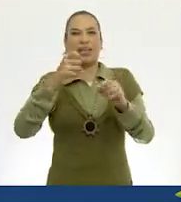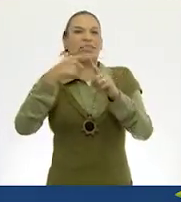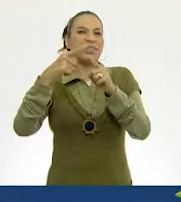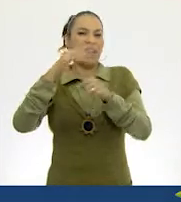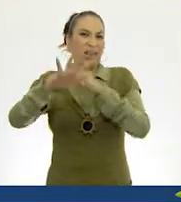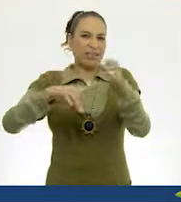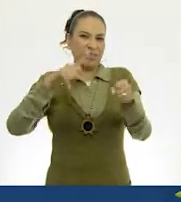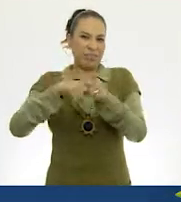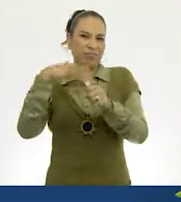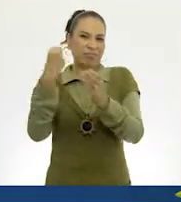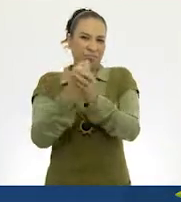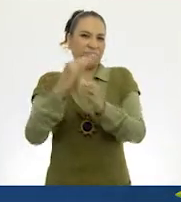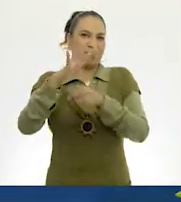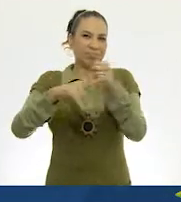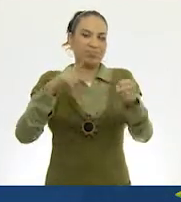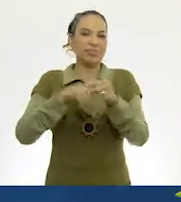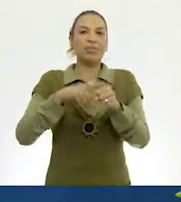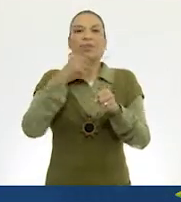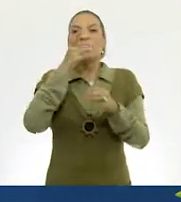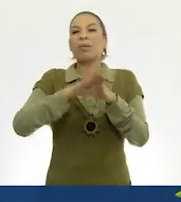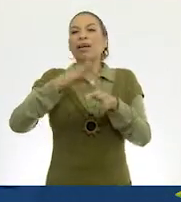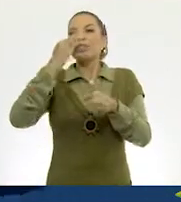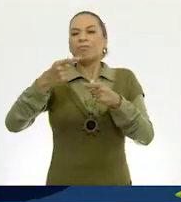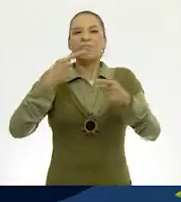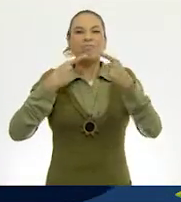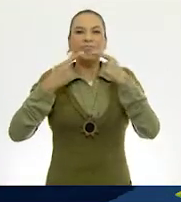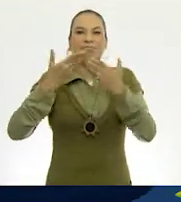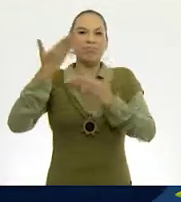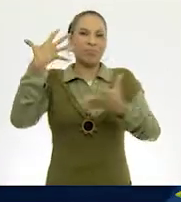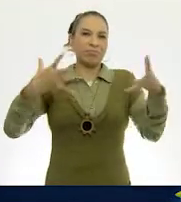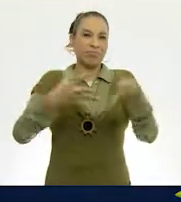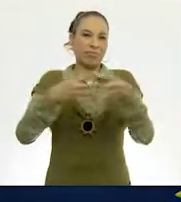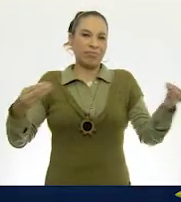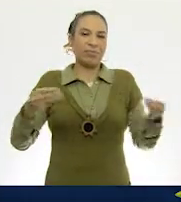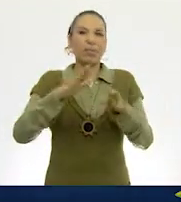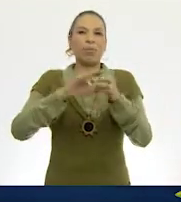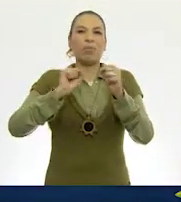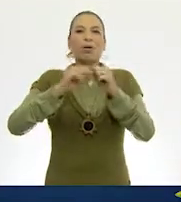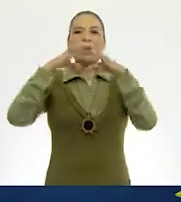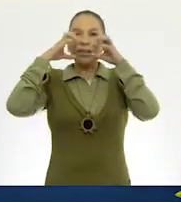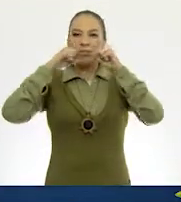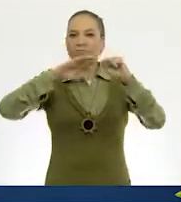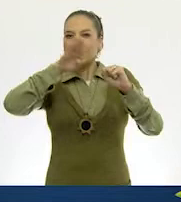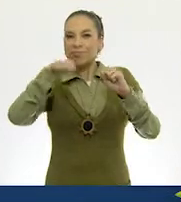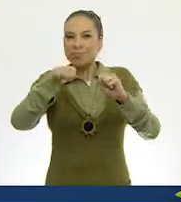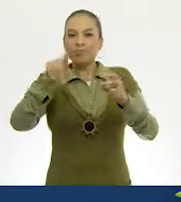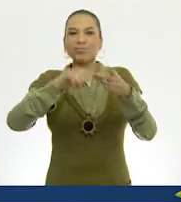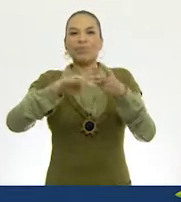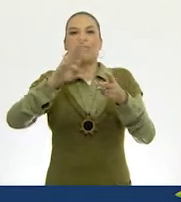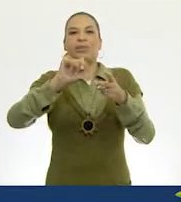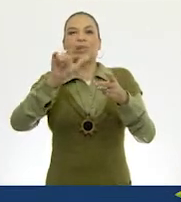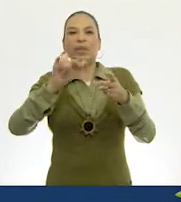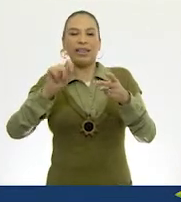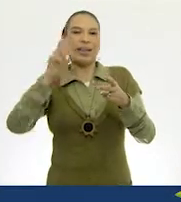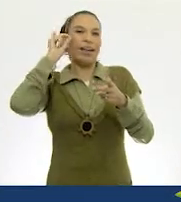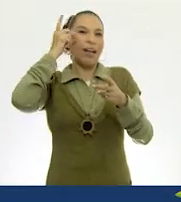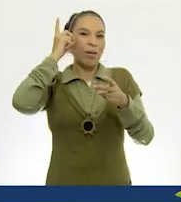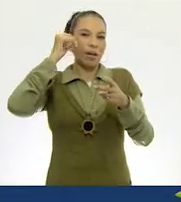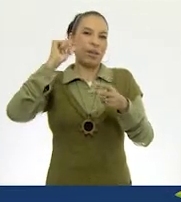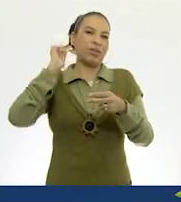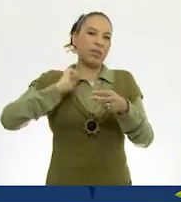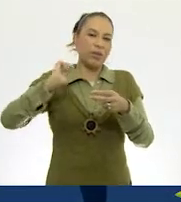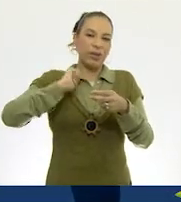megafauna. Las teorías más aceptadas acerca de la extinción de los mamuts, de los mastodontes, de los bisontes, de los caballos americanos,